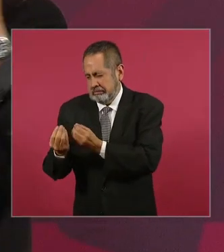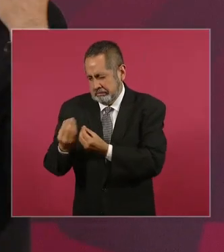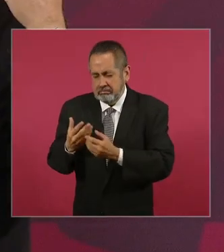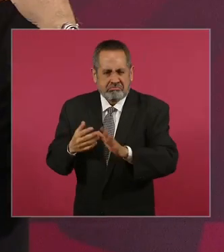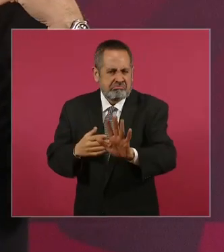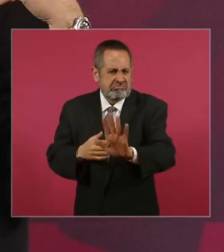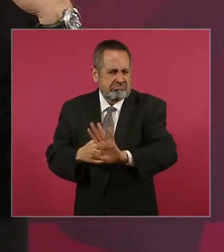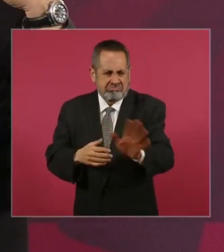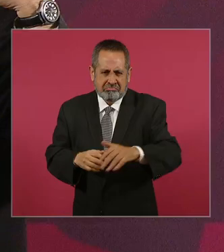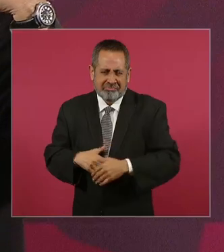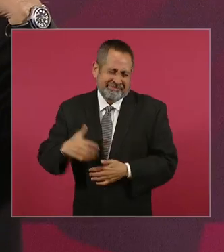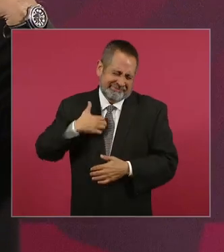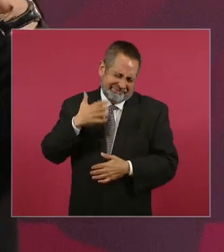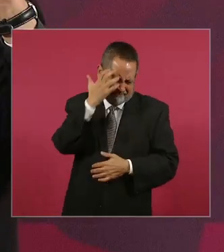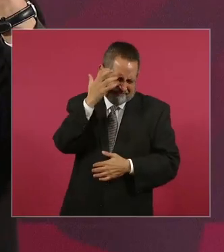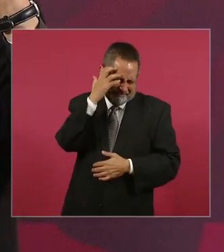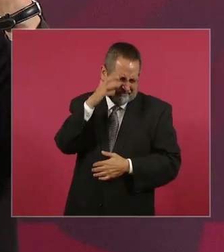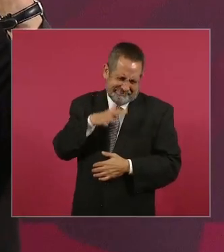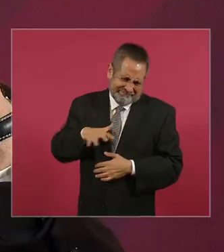conozco